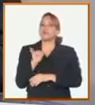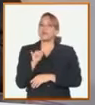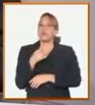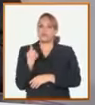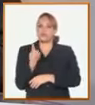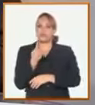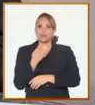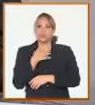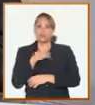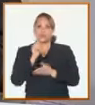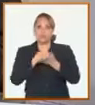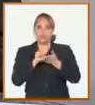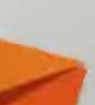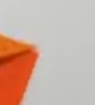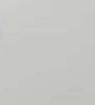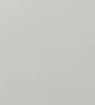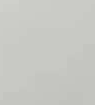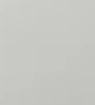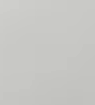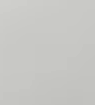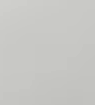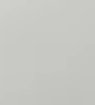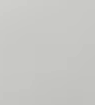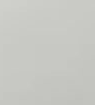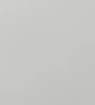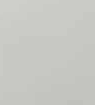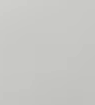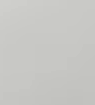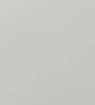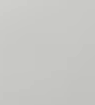hoy una dependencia de la importación